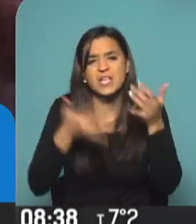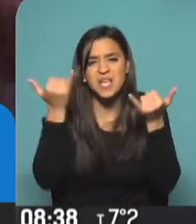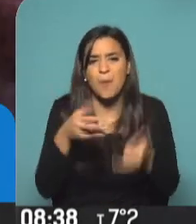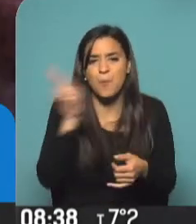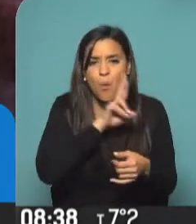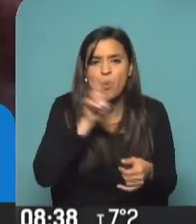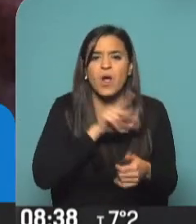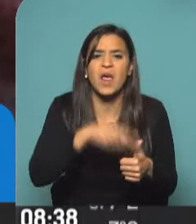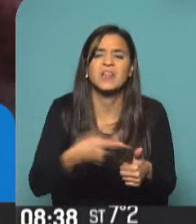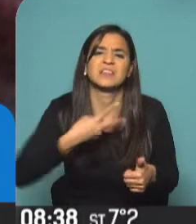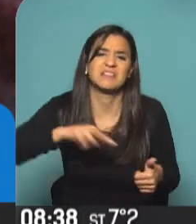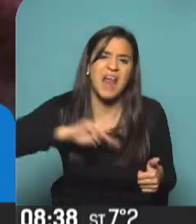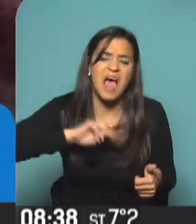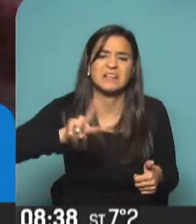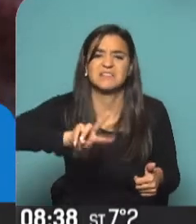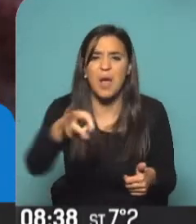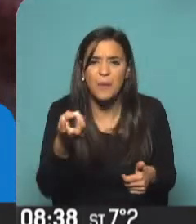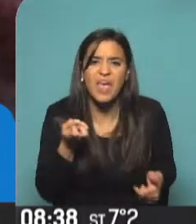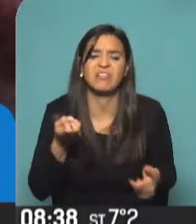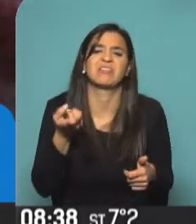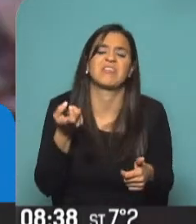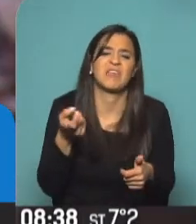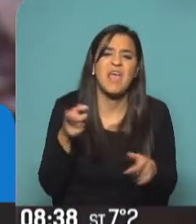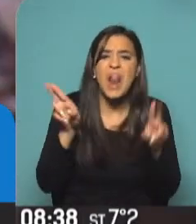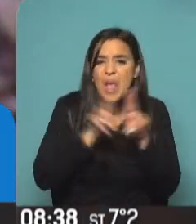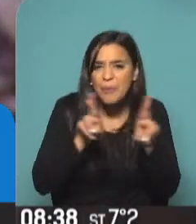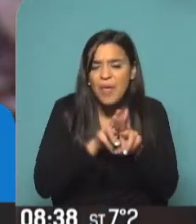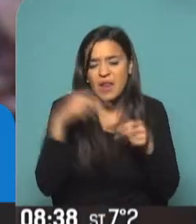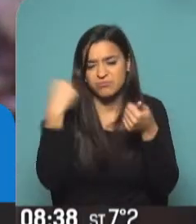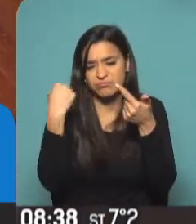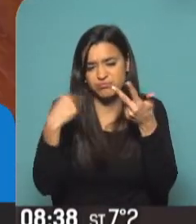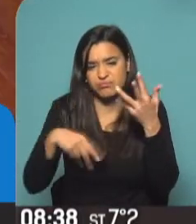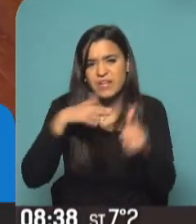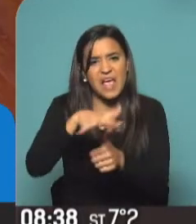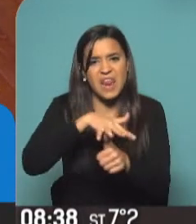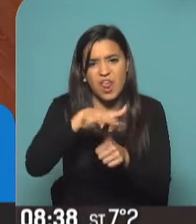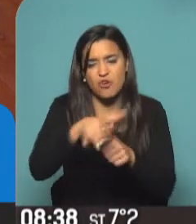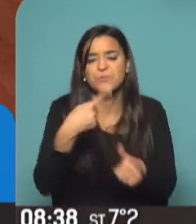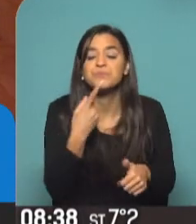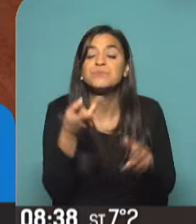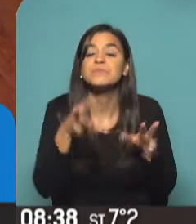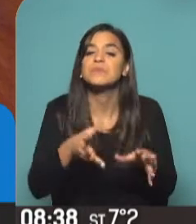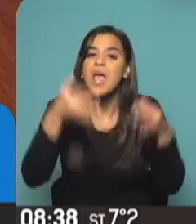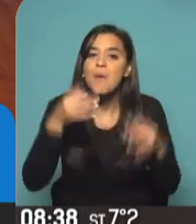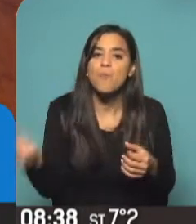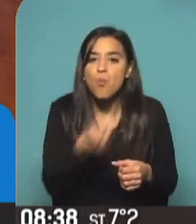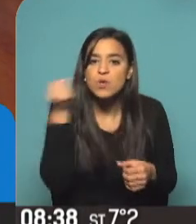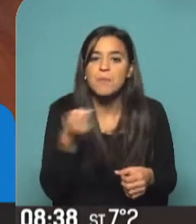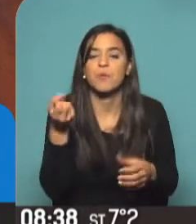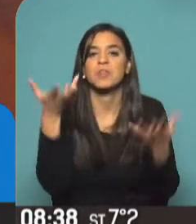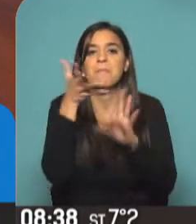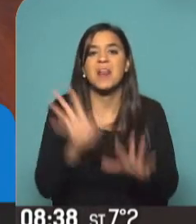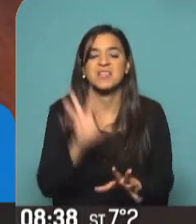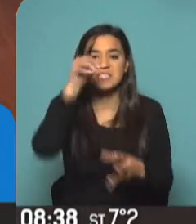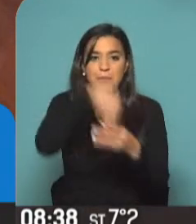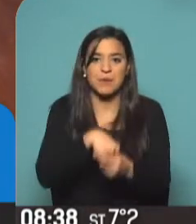las mujeres las trans las travestis las lesbianas en el marco de las violencias de género celeste y me imagino que esto es clave la participación de los familiares